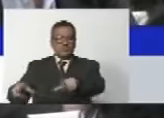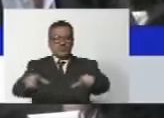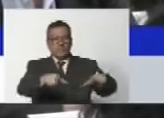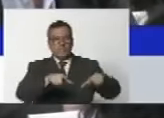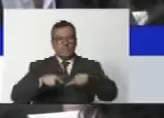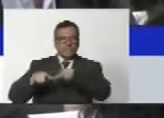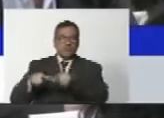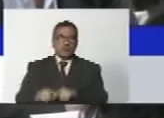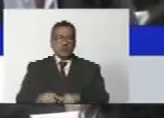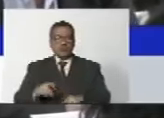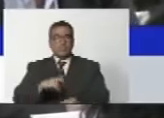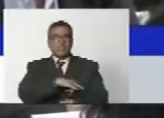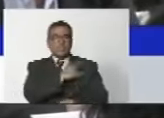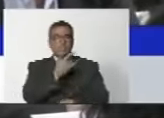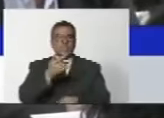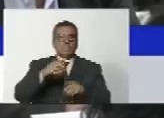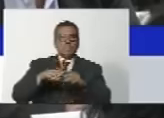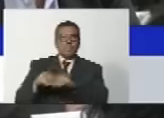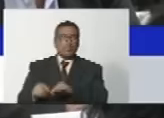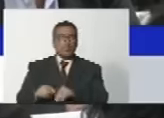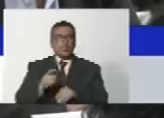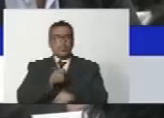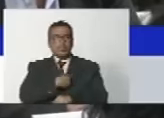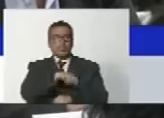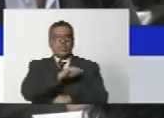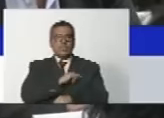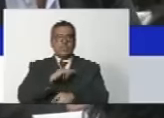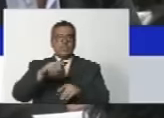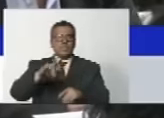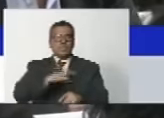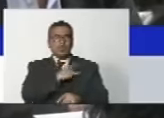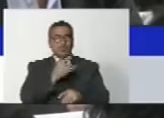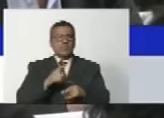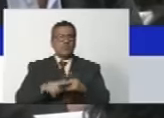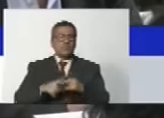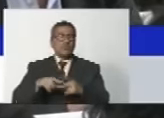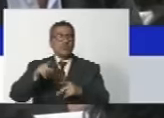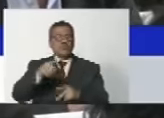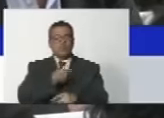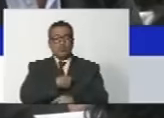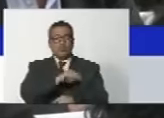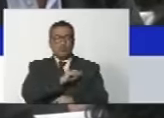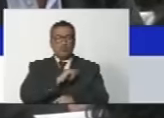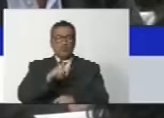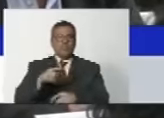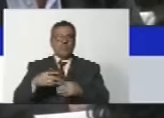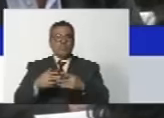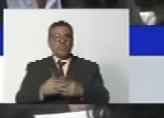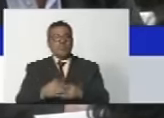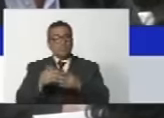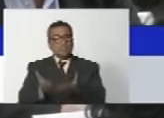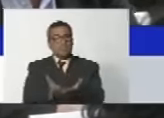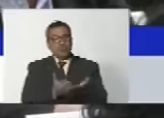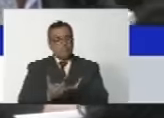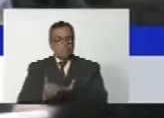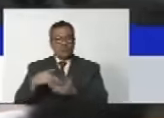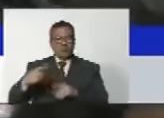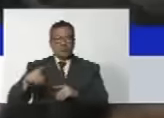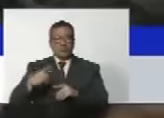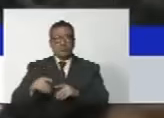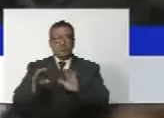Territoriales, de la Universidad Complutense de Madrid y de la Universidad de Zaragoza, España. Estudió una especialización en